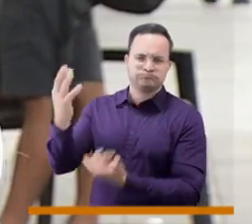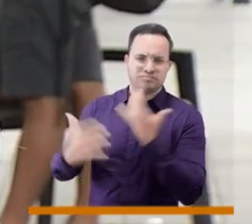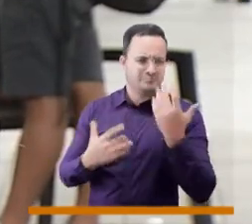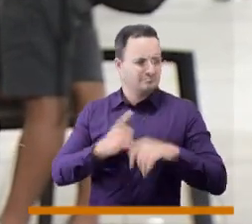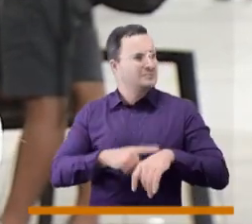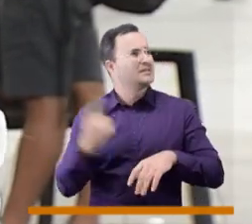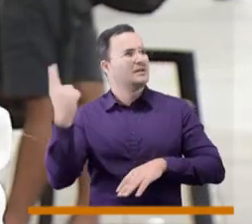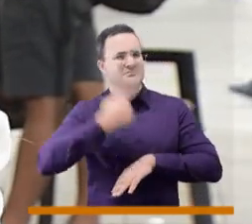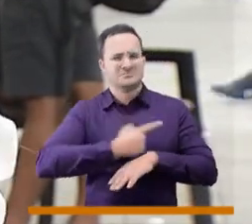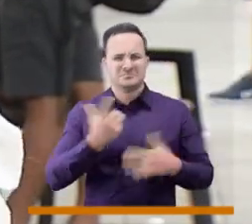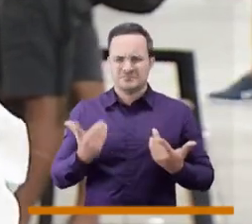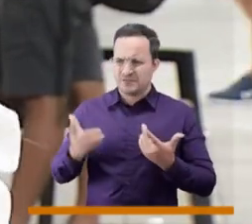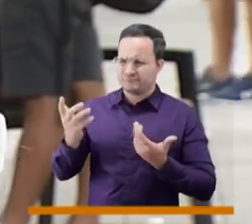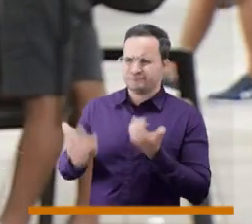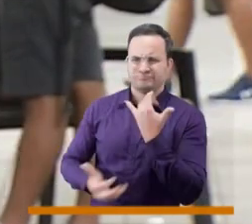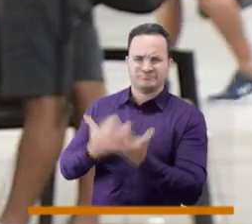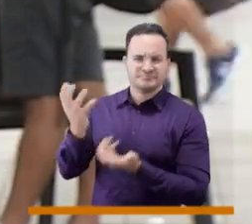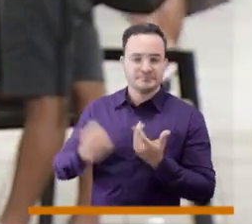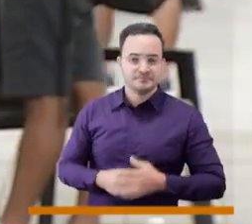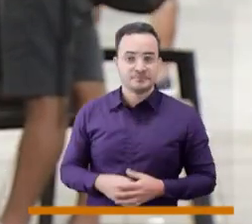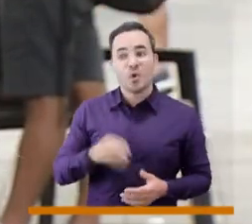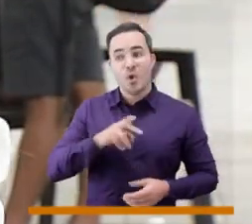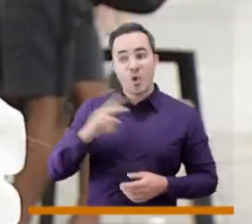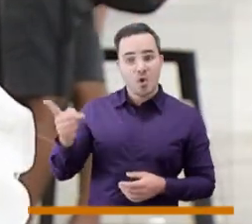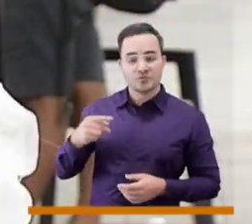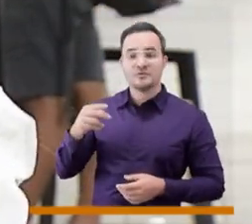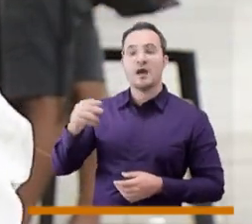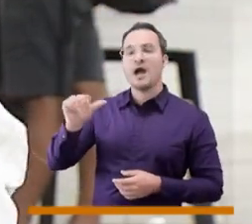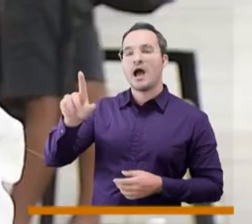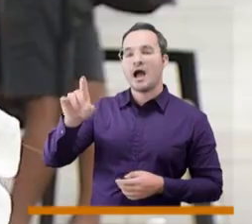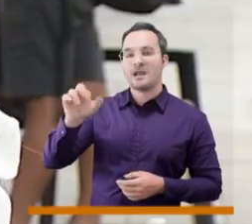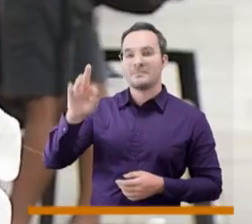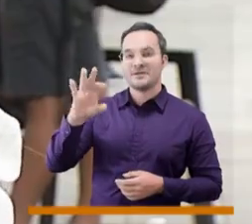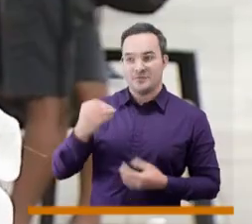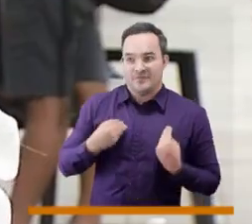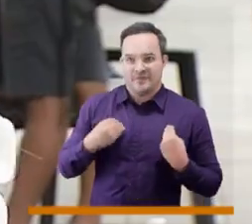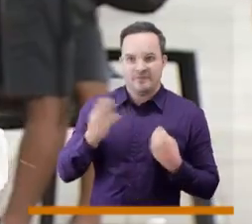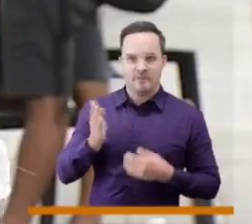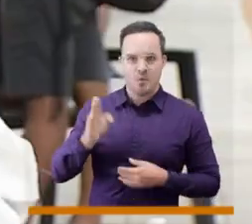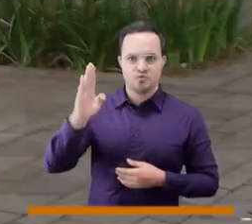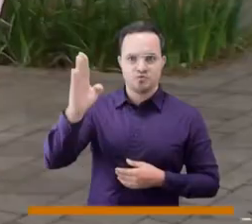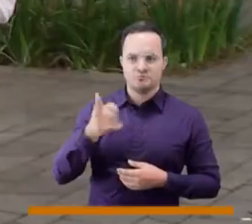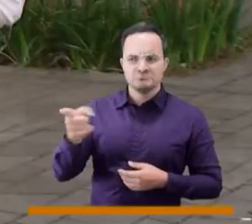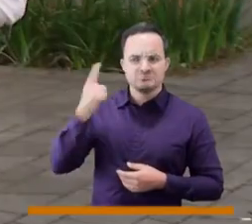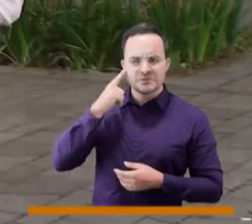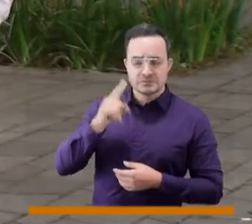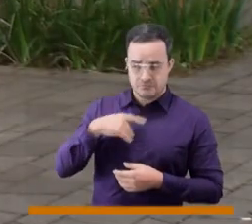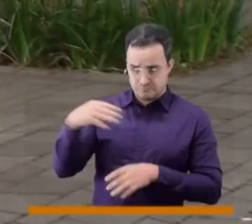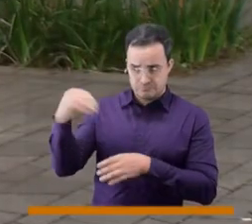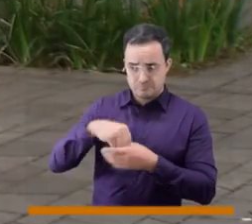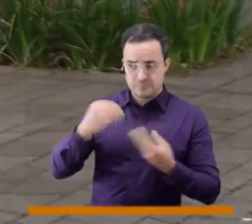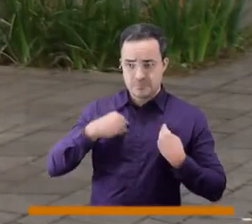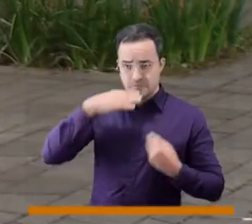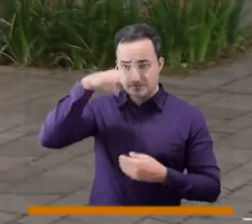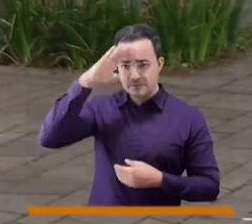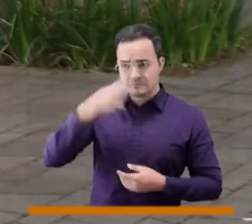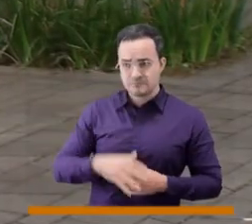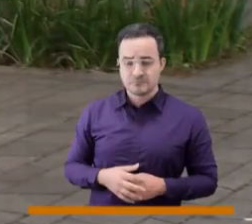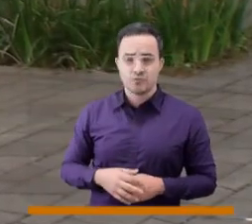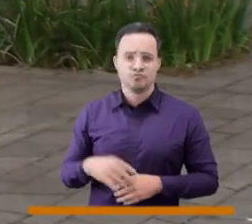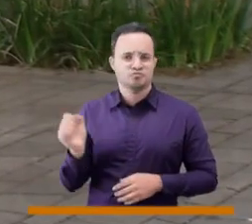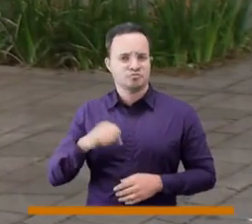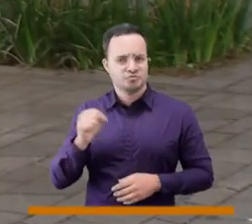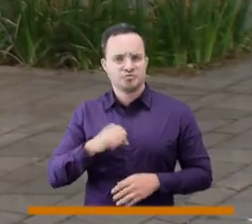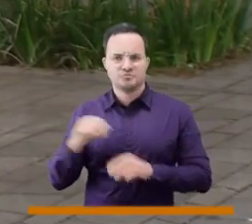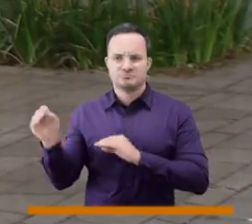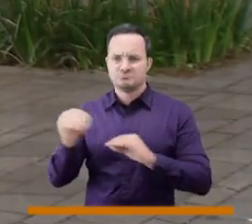quemas a cielo abierto. Además, estamos con Alberto Vélez, habitantes del barrio Boston. Don Alberto, le hago la pregunta, ¿usted viviría en el centro